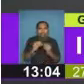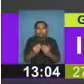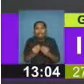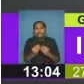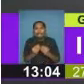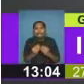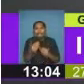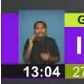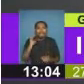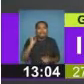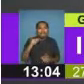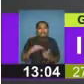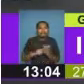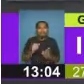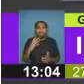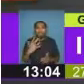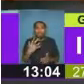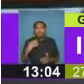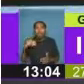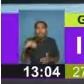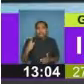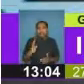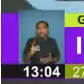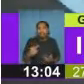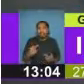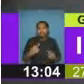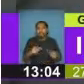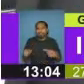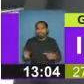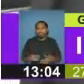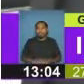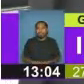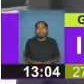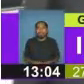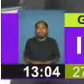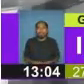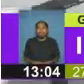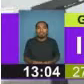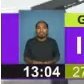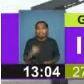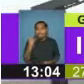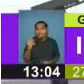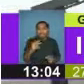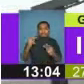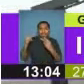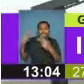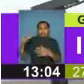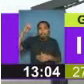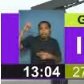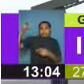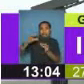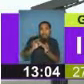ya como comentaba el lunes hemos se han destrabado las siras así que ya están en viaje los paneles solares ya están